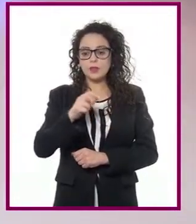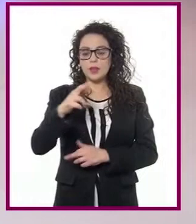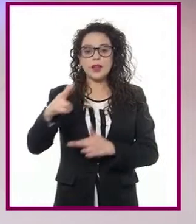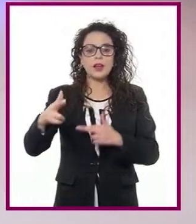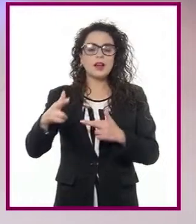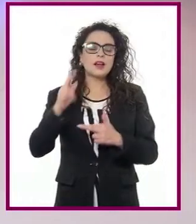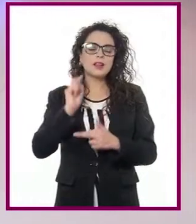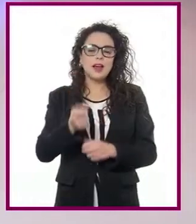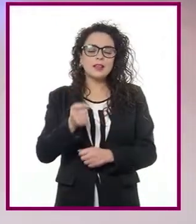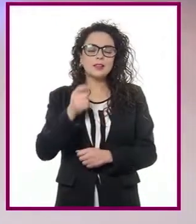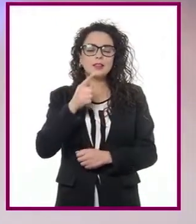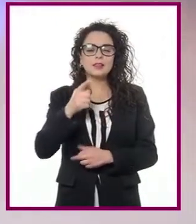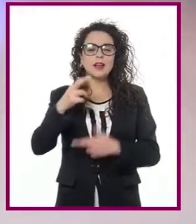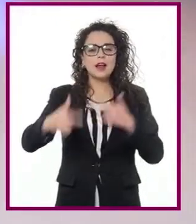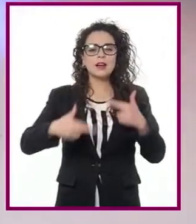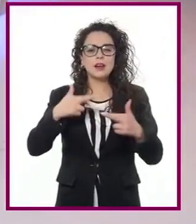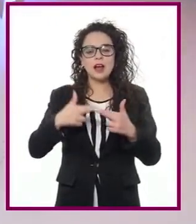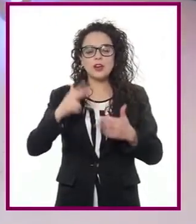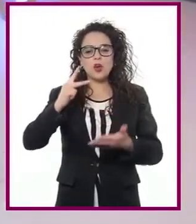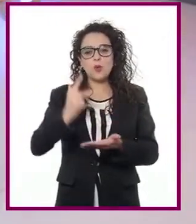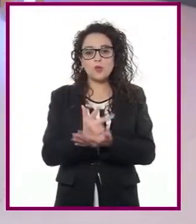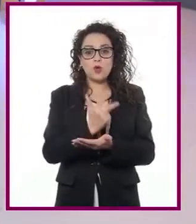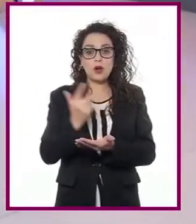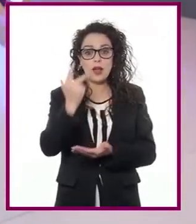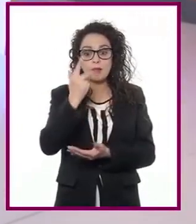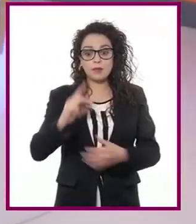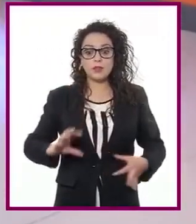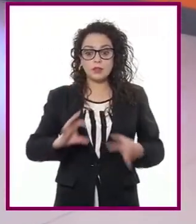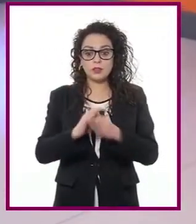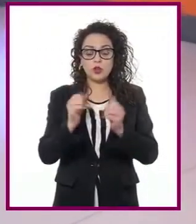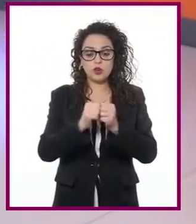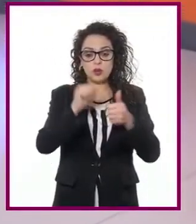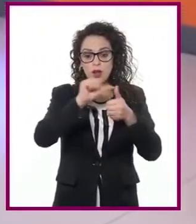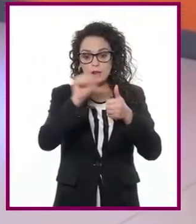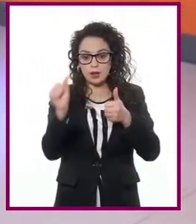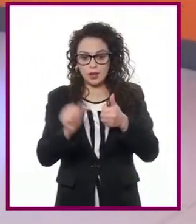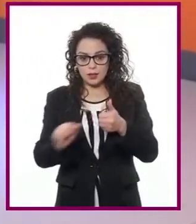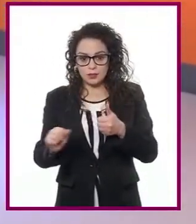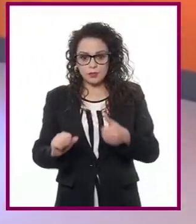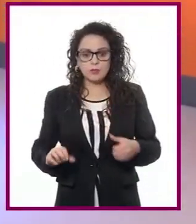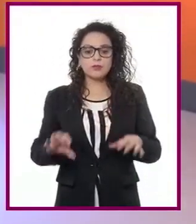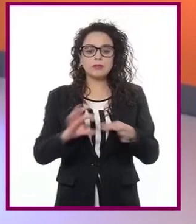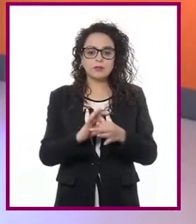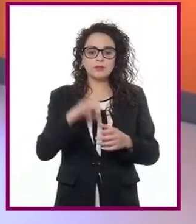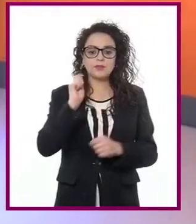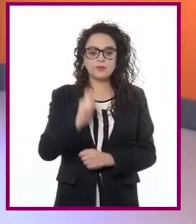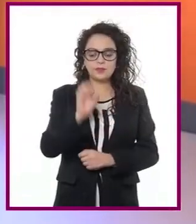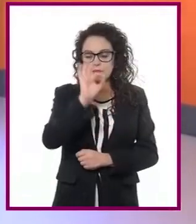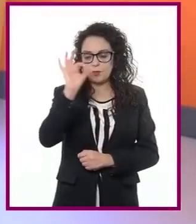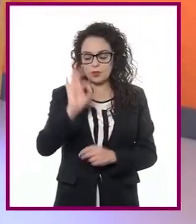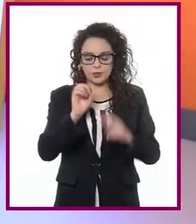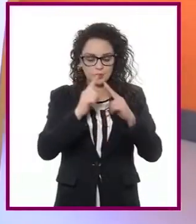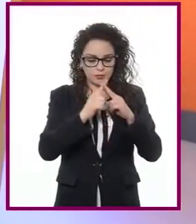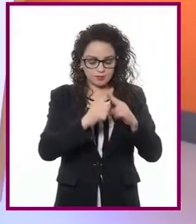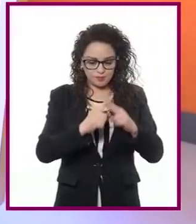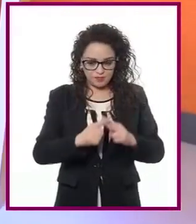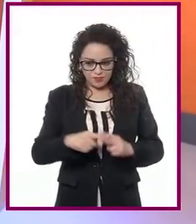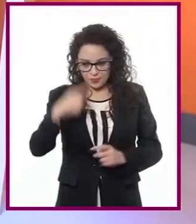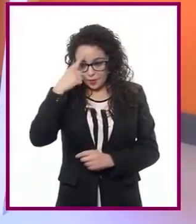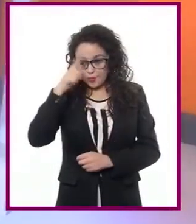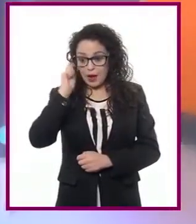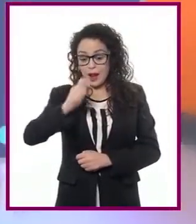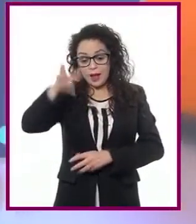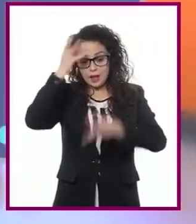purépecha se relacionan con el objetivo matemático de la sesión relacionada el cálculo de porcentajes. Para cumplir con el